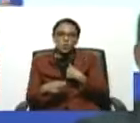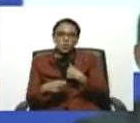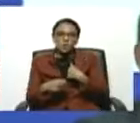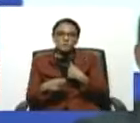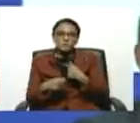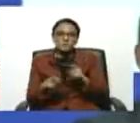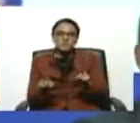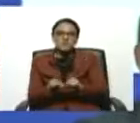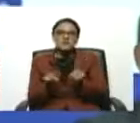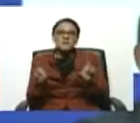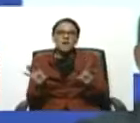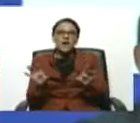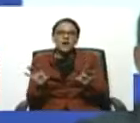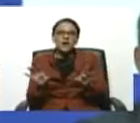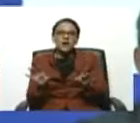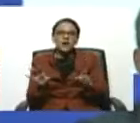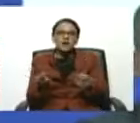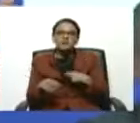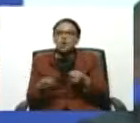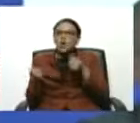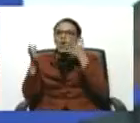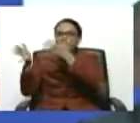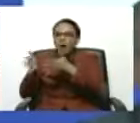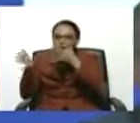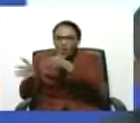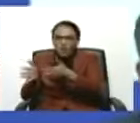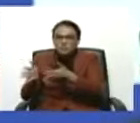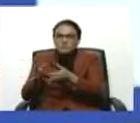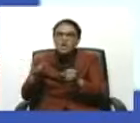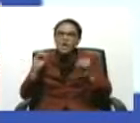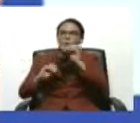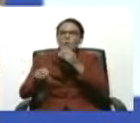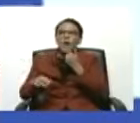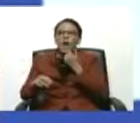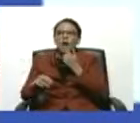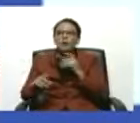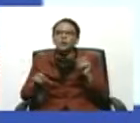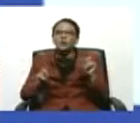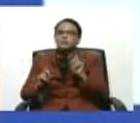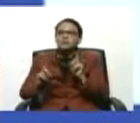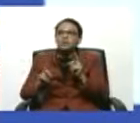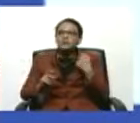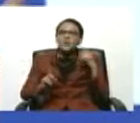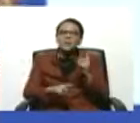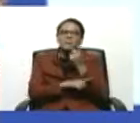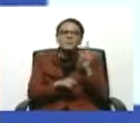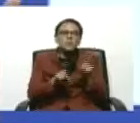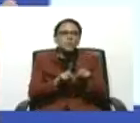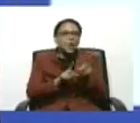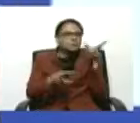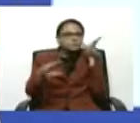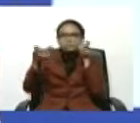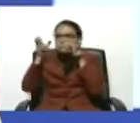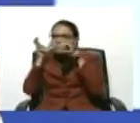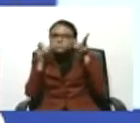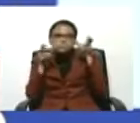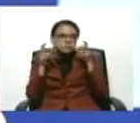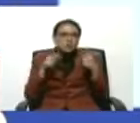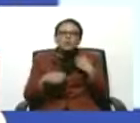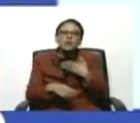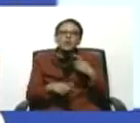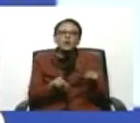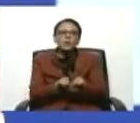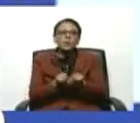digamos de darles consejo de cómo Venezuela qué debería de ser Venezuela no soy quién pero lo que quiero hacer Sencillamente